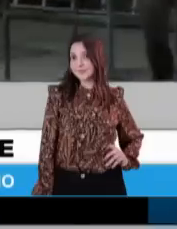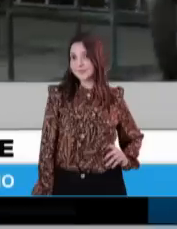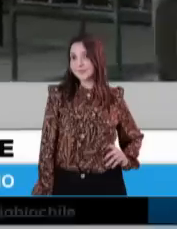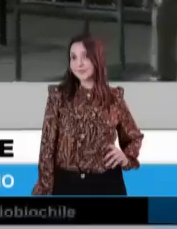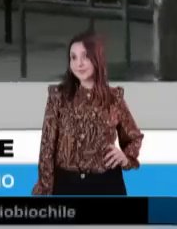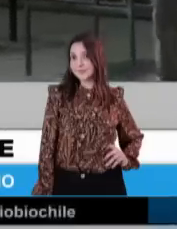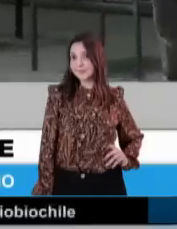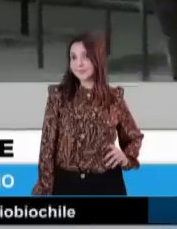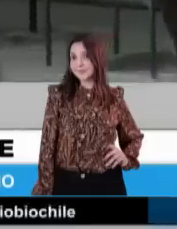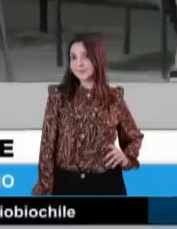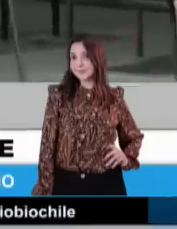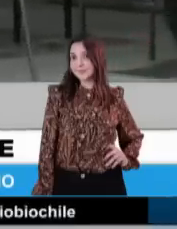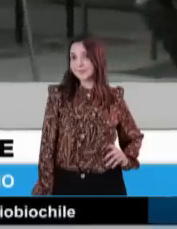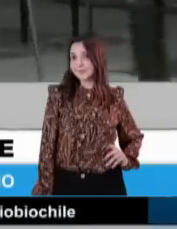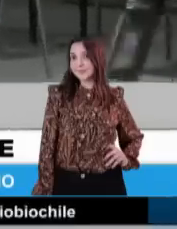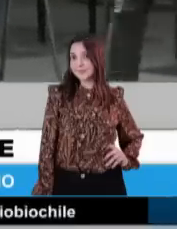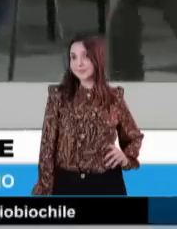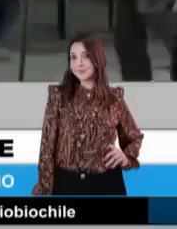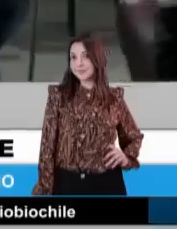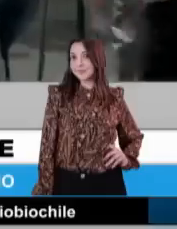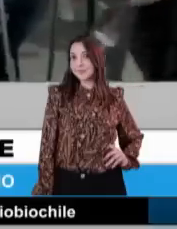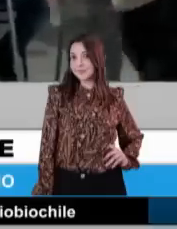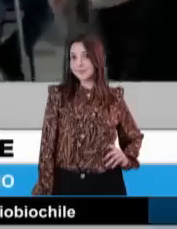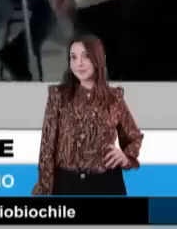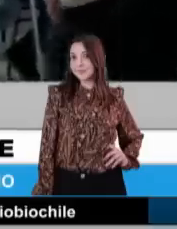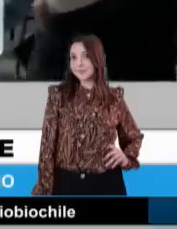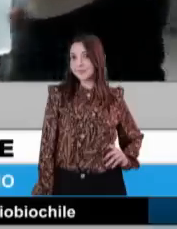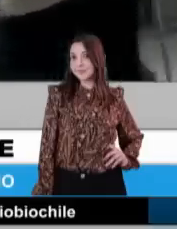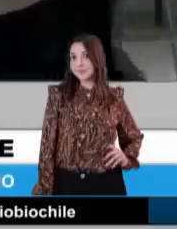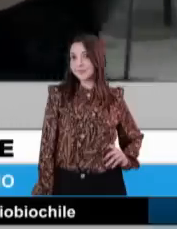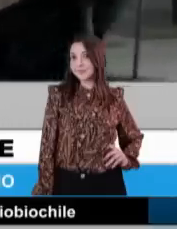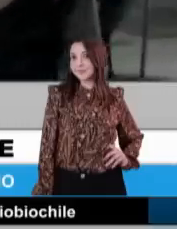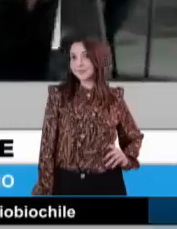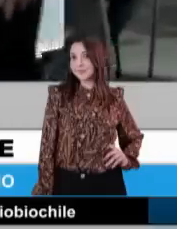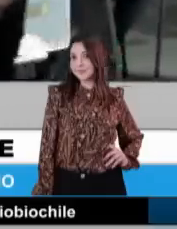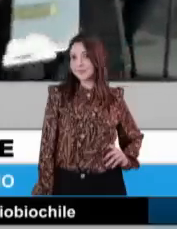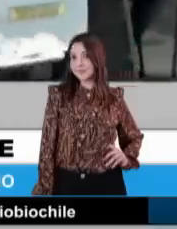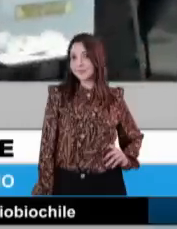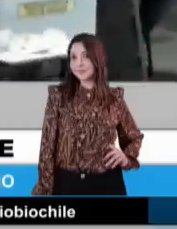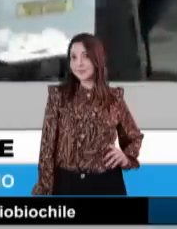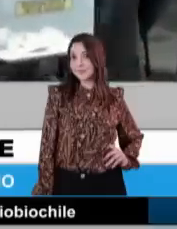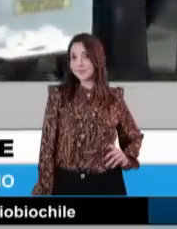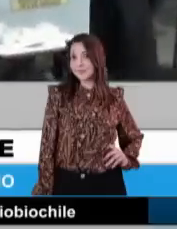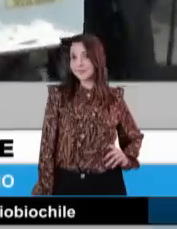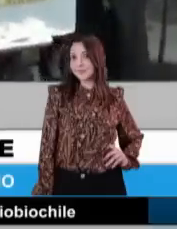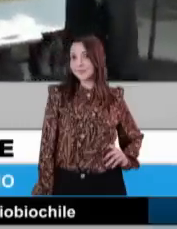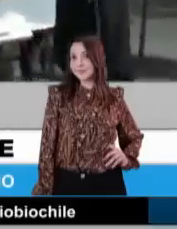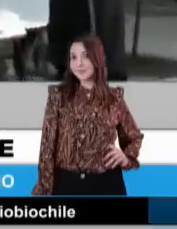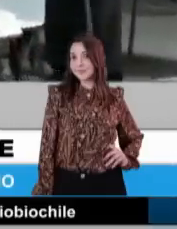Constitucional. Fundamentalmente los derechos, el Estado social y democrático de derechos,